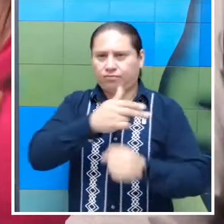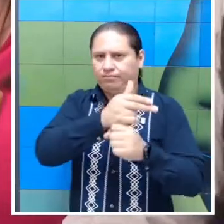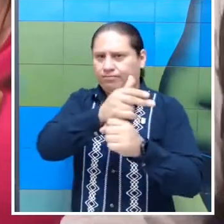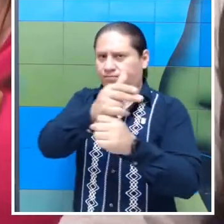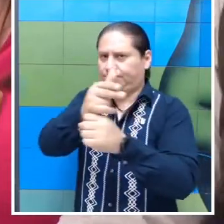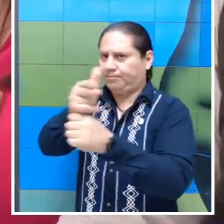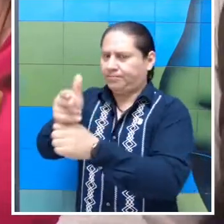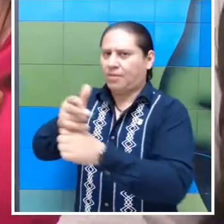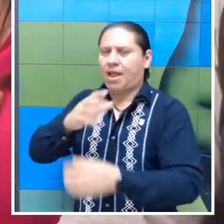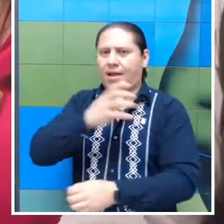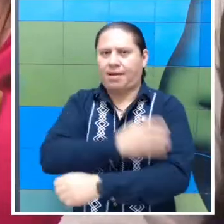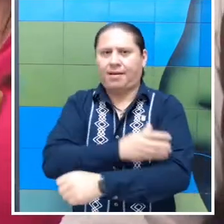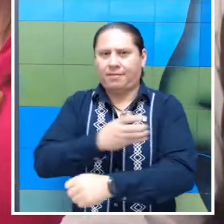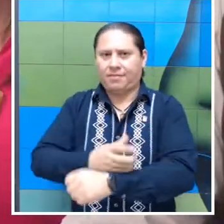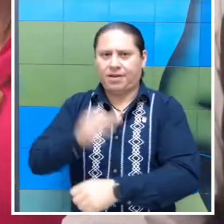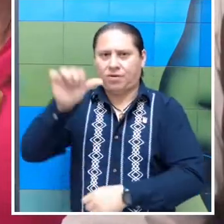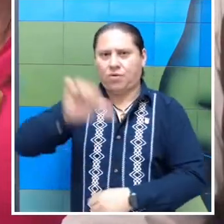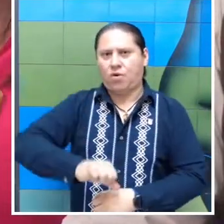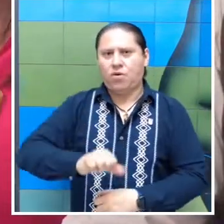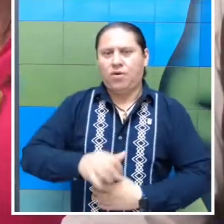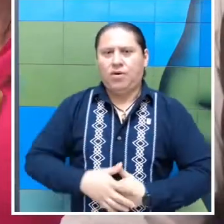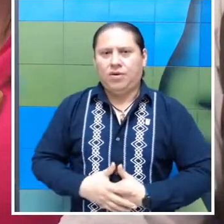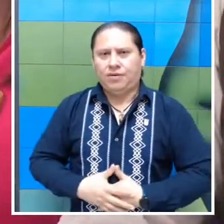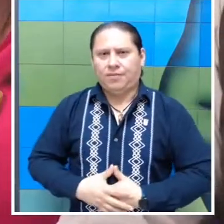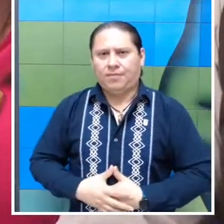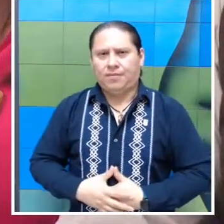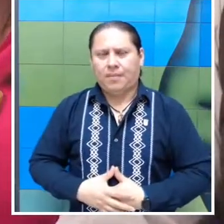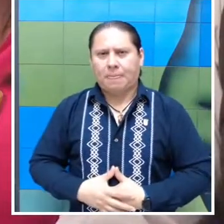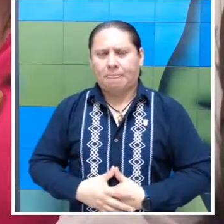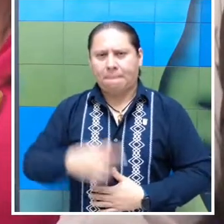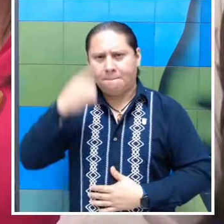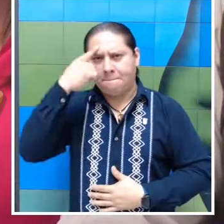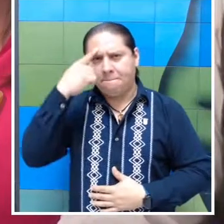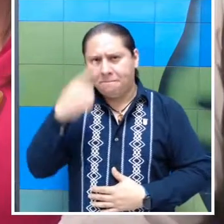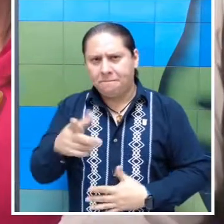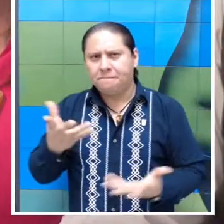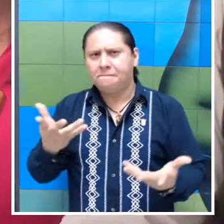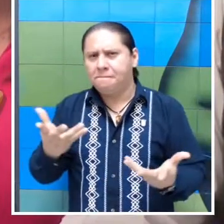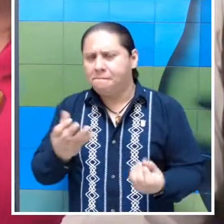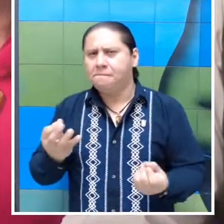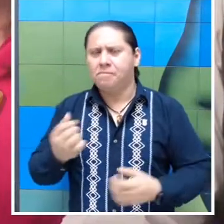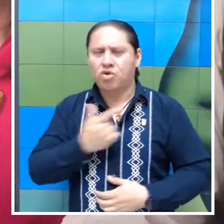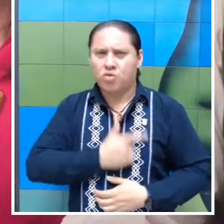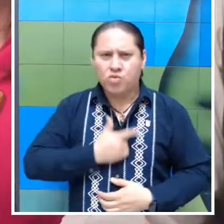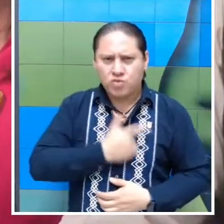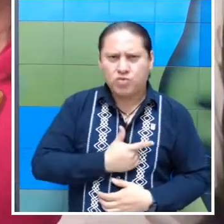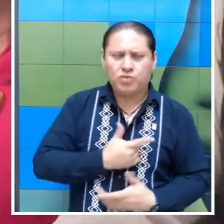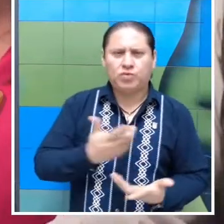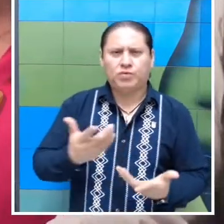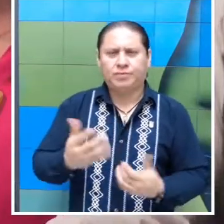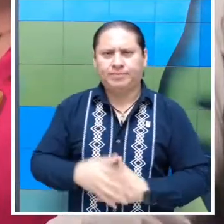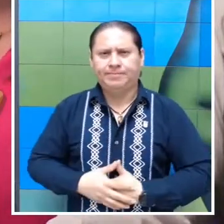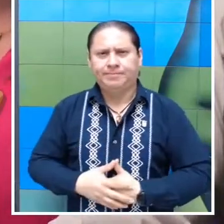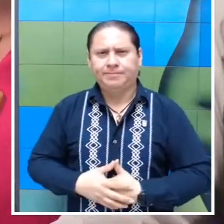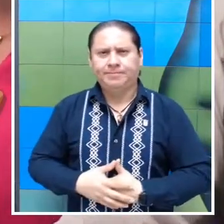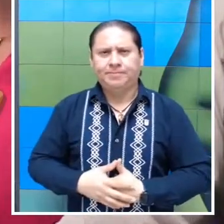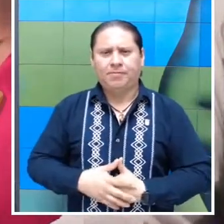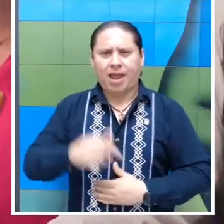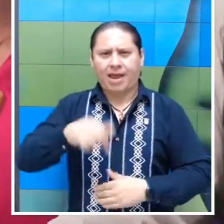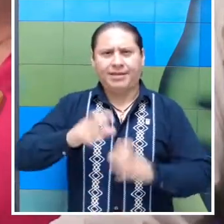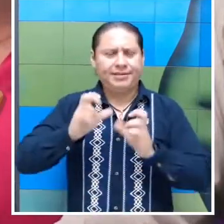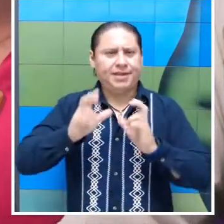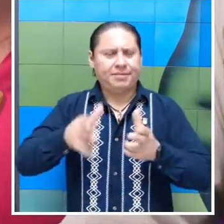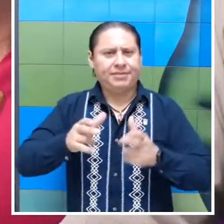de comunicación que nos acompañan el día de hoy. Para mí es un gusto poder estar aquí del estado